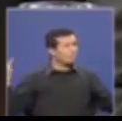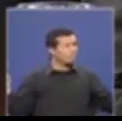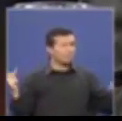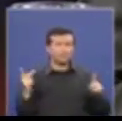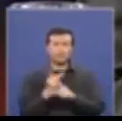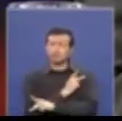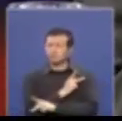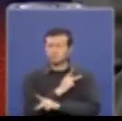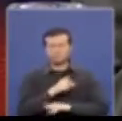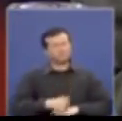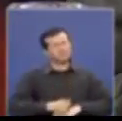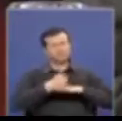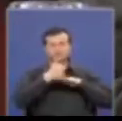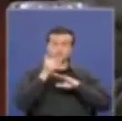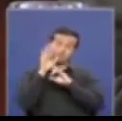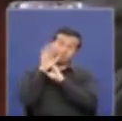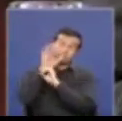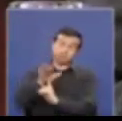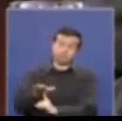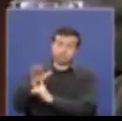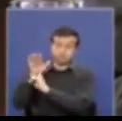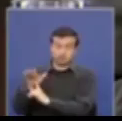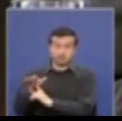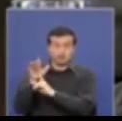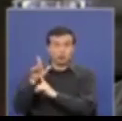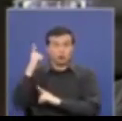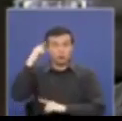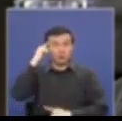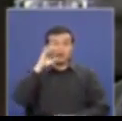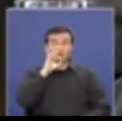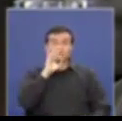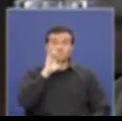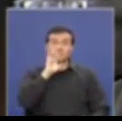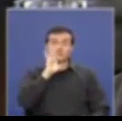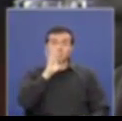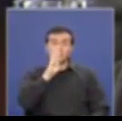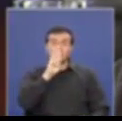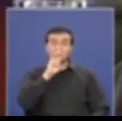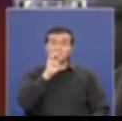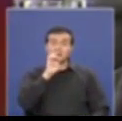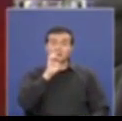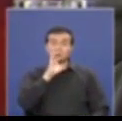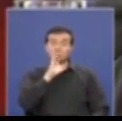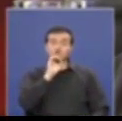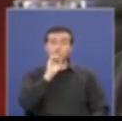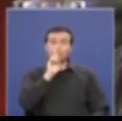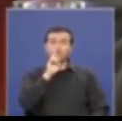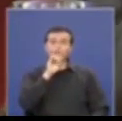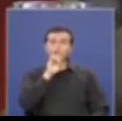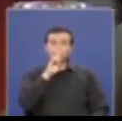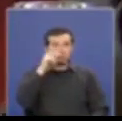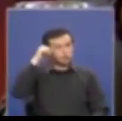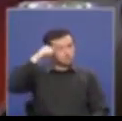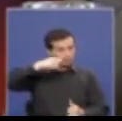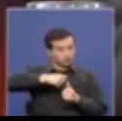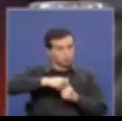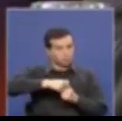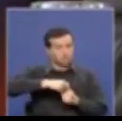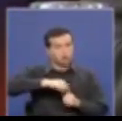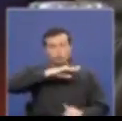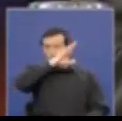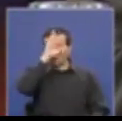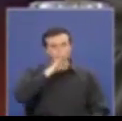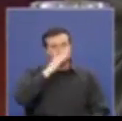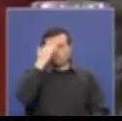historia contemporánea del Ecuador, el gobierno de Férez Cordero, ya el colmo del cinismo, prohibido olvidar. Veamos